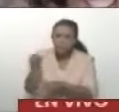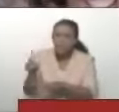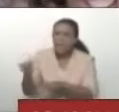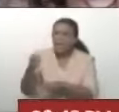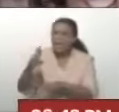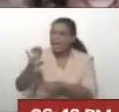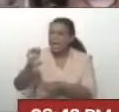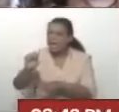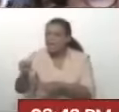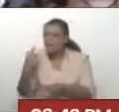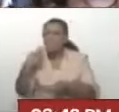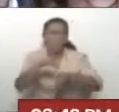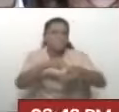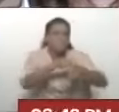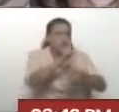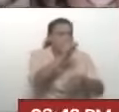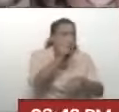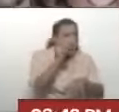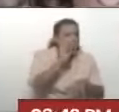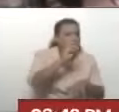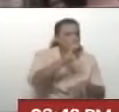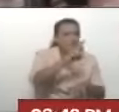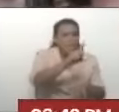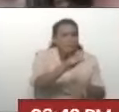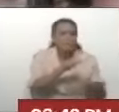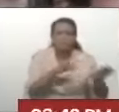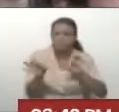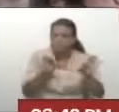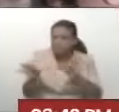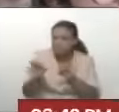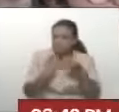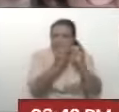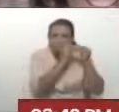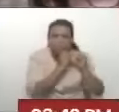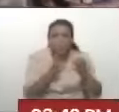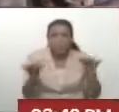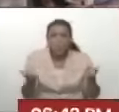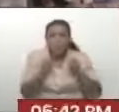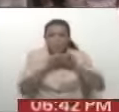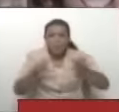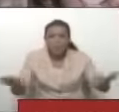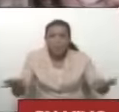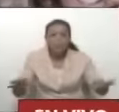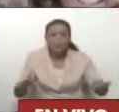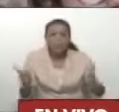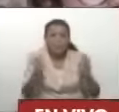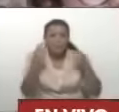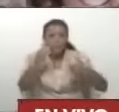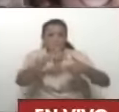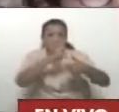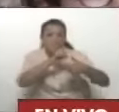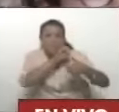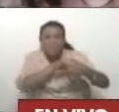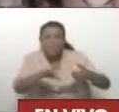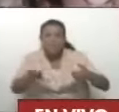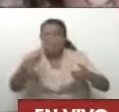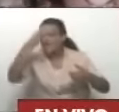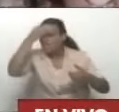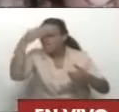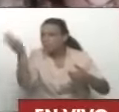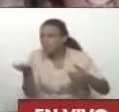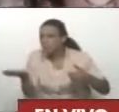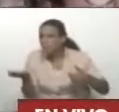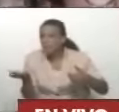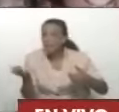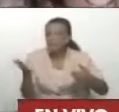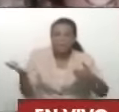Grecia Colmenares, el ministro Mervin Maldonado, afinando cómo será el despliegue en este vértice, entendiendo que